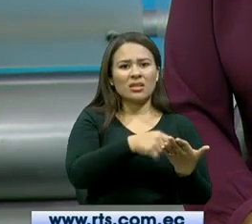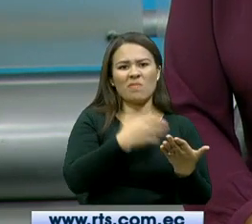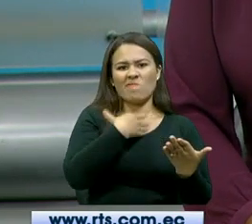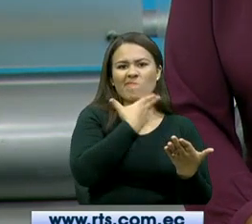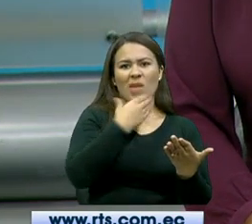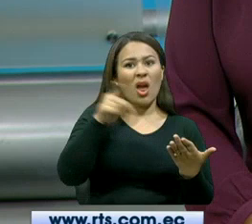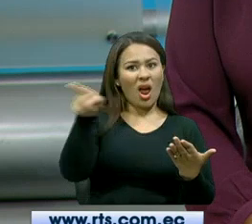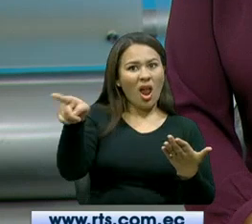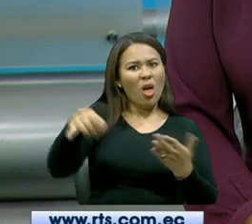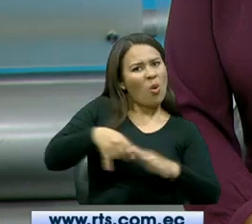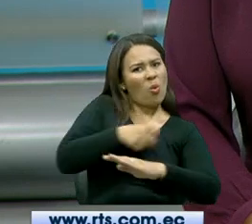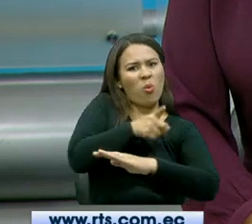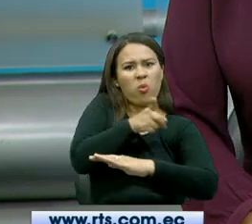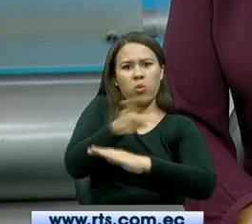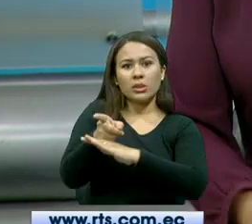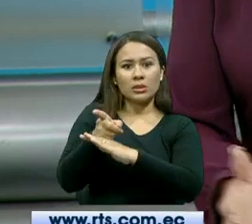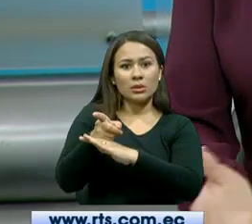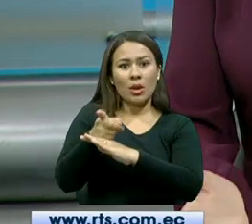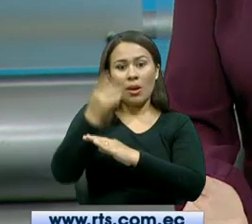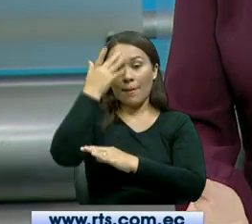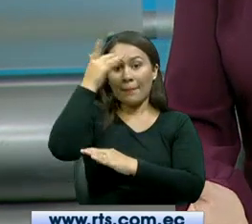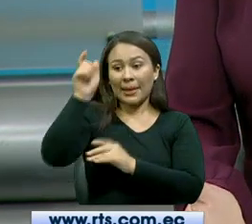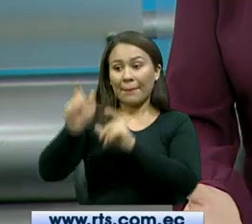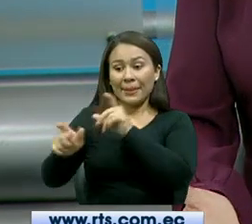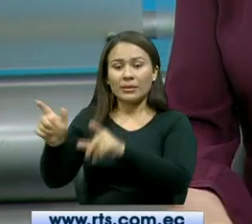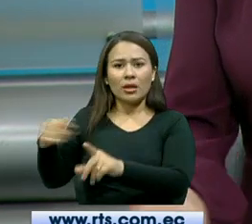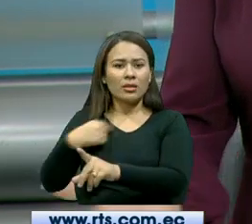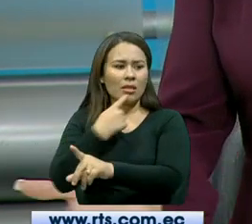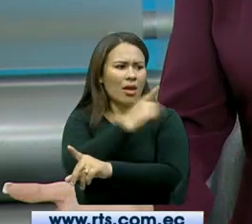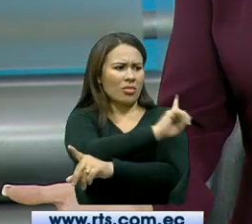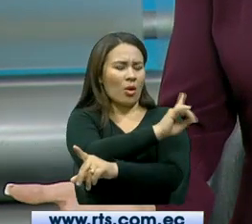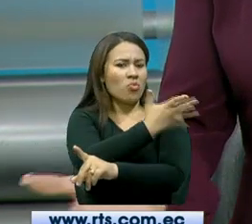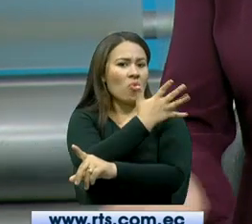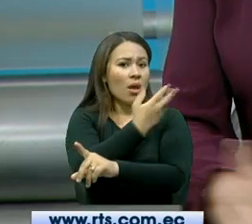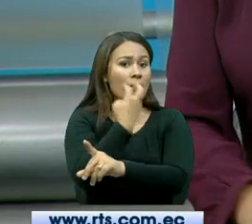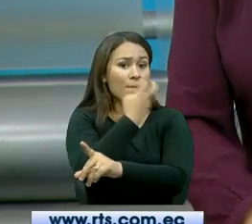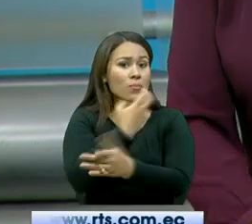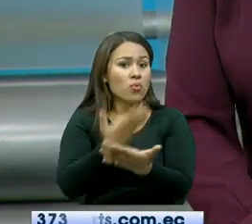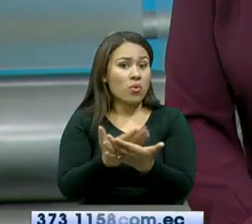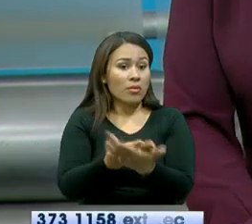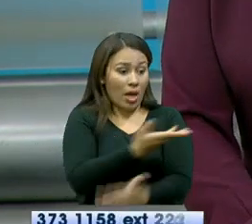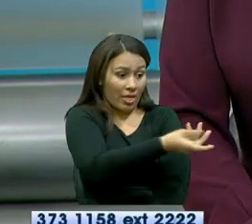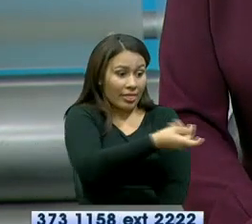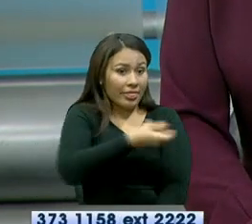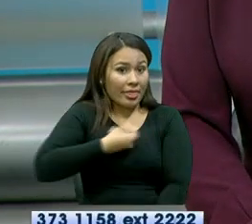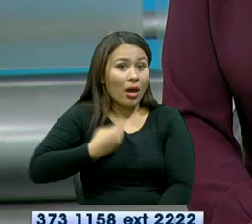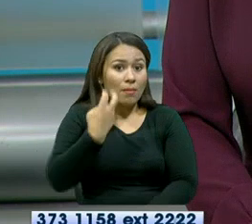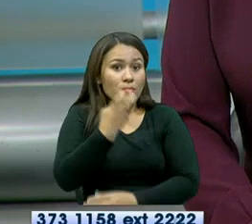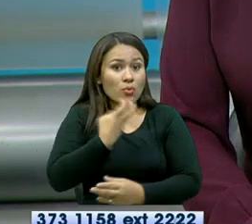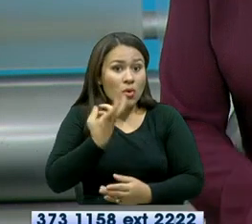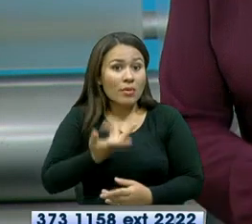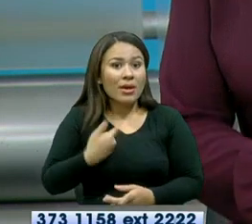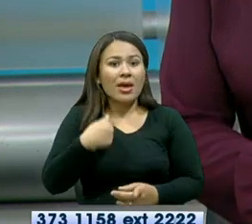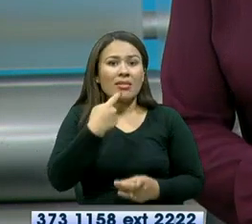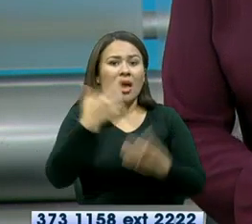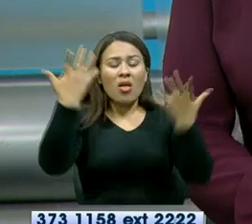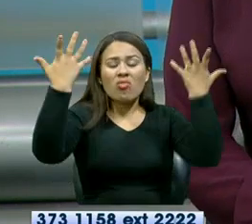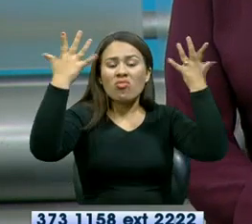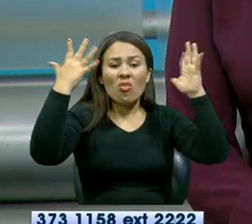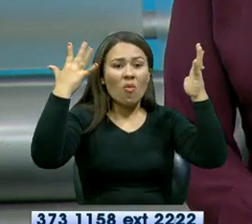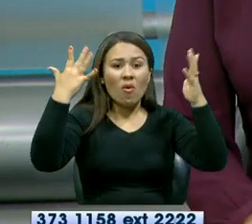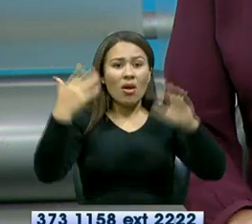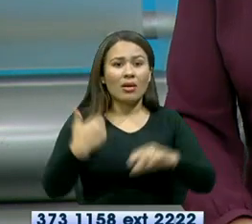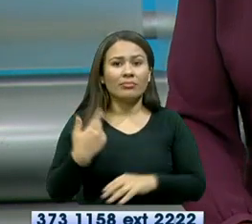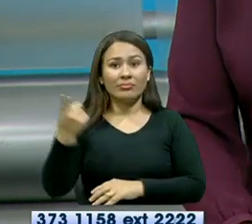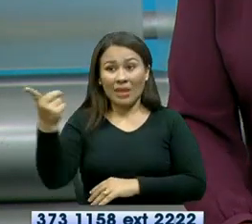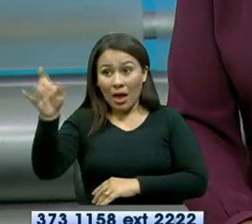proceso de juicio político. Los vocales desestiman las pruebas que dice tener la oposición y afirman que no existen los